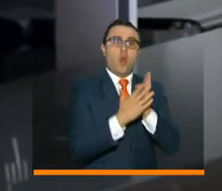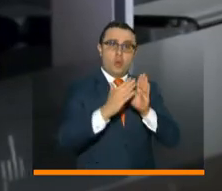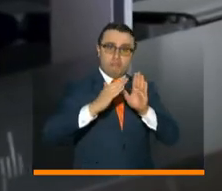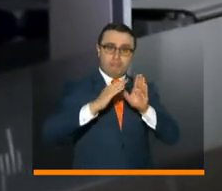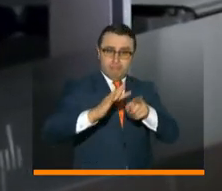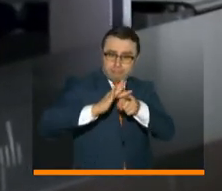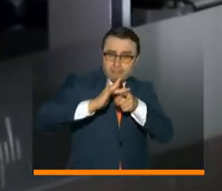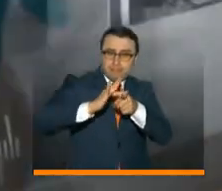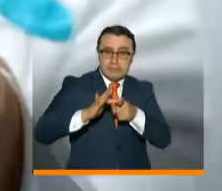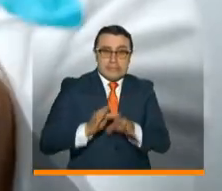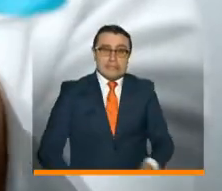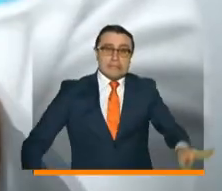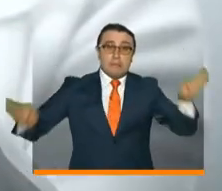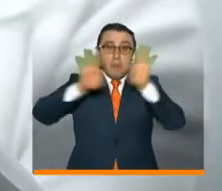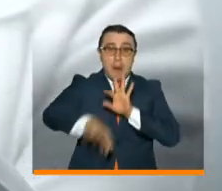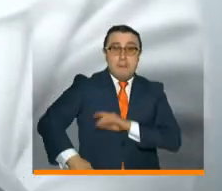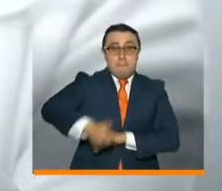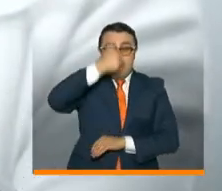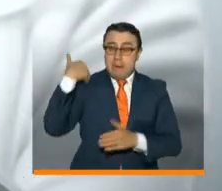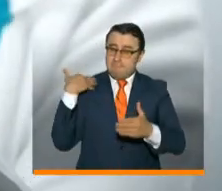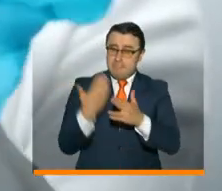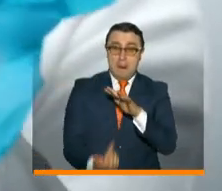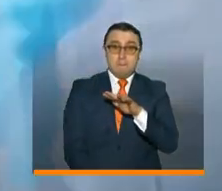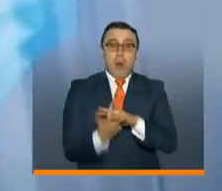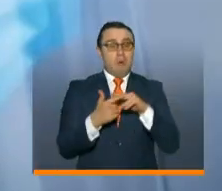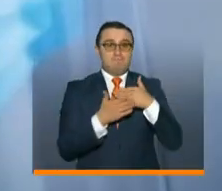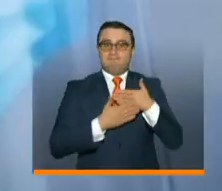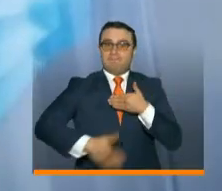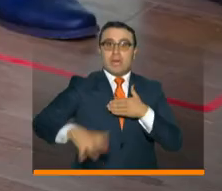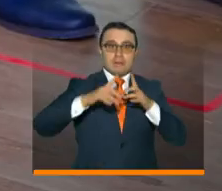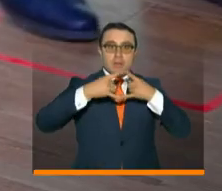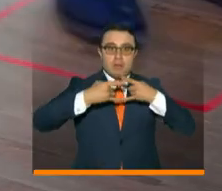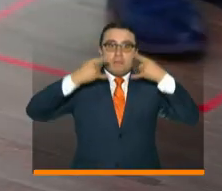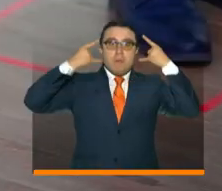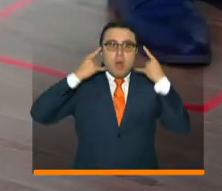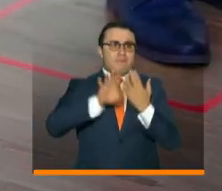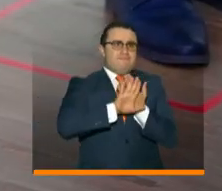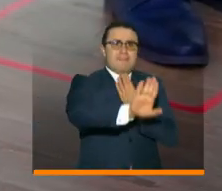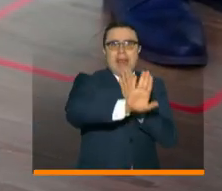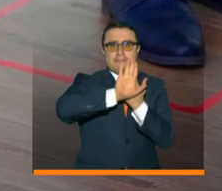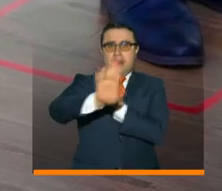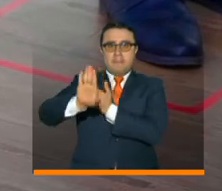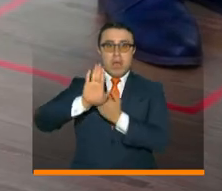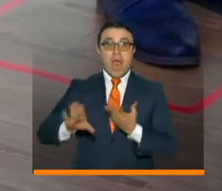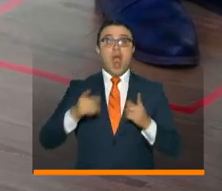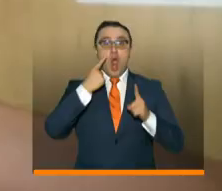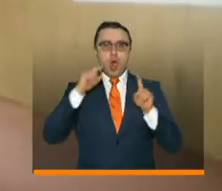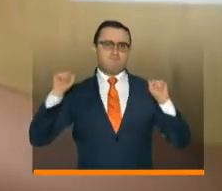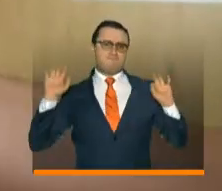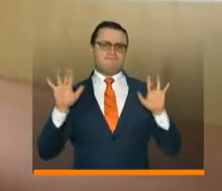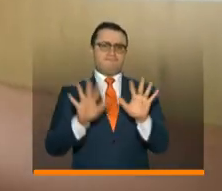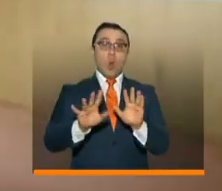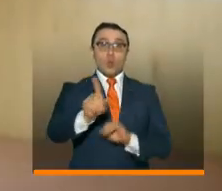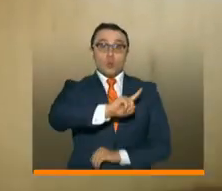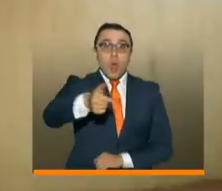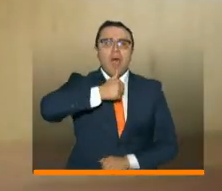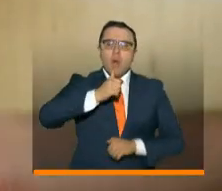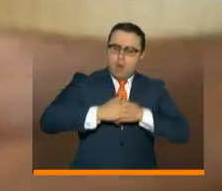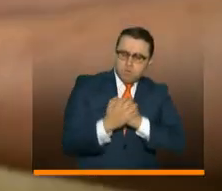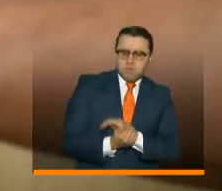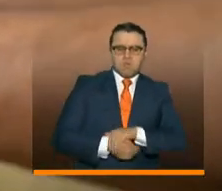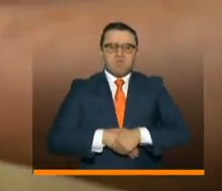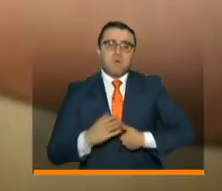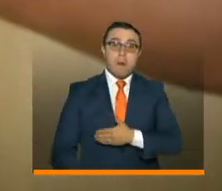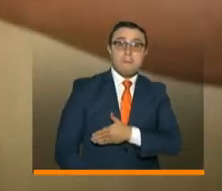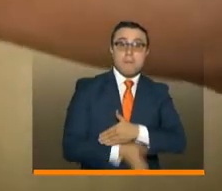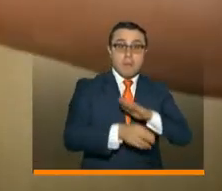de autocuidado fue tan importante. El uso correcto del tapabocas, el distanciamiento y las no aglomeraciones y el lavado frecuente de manos